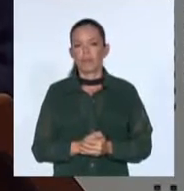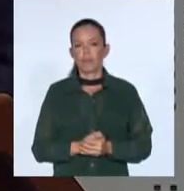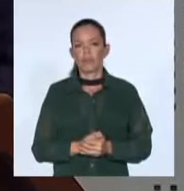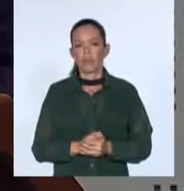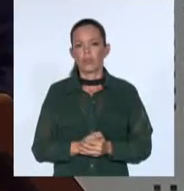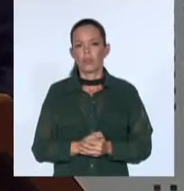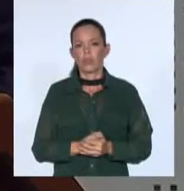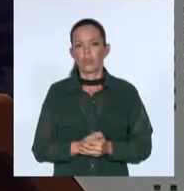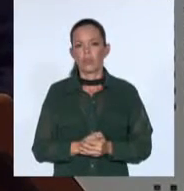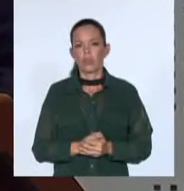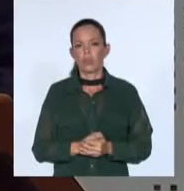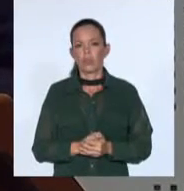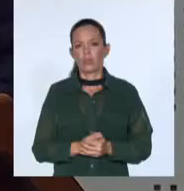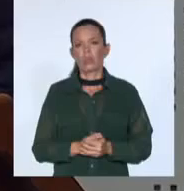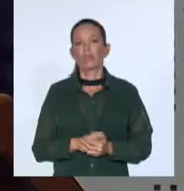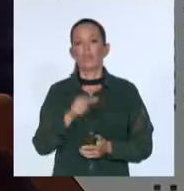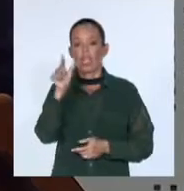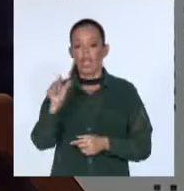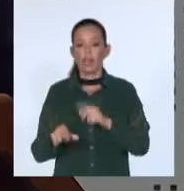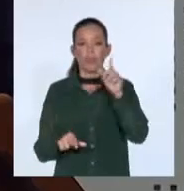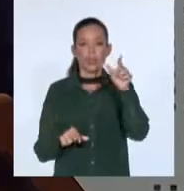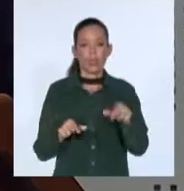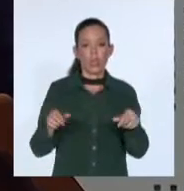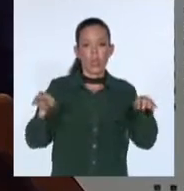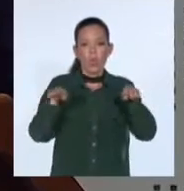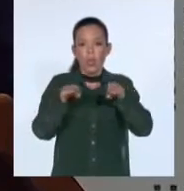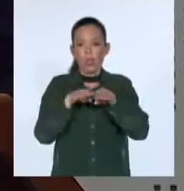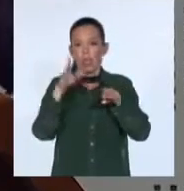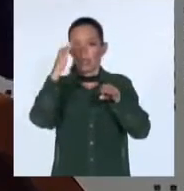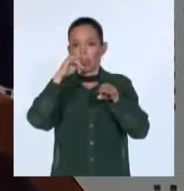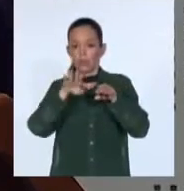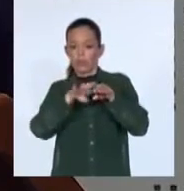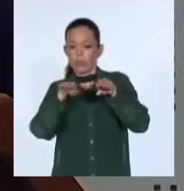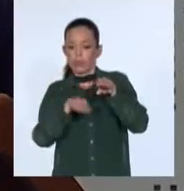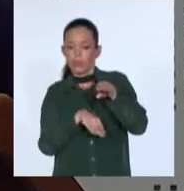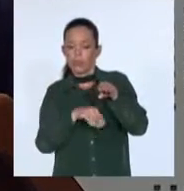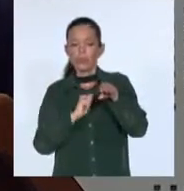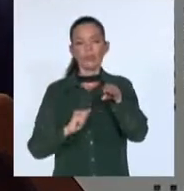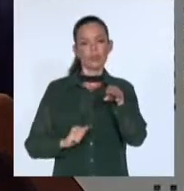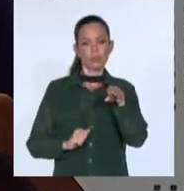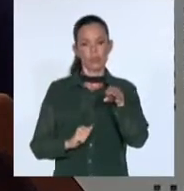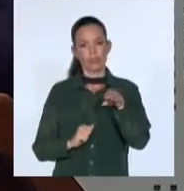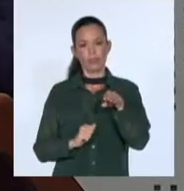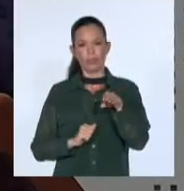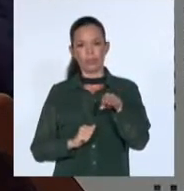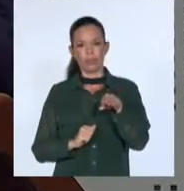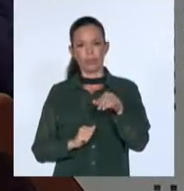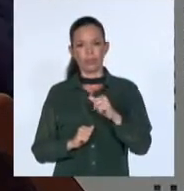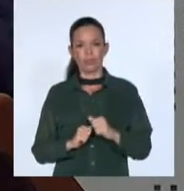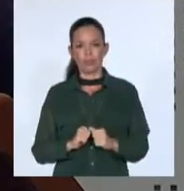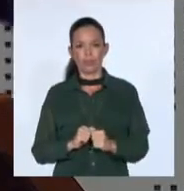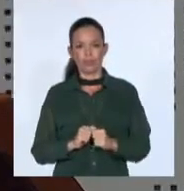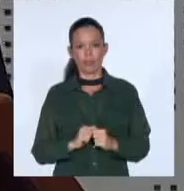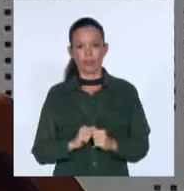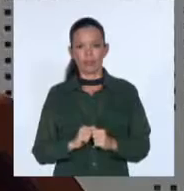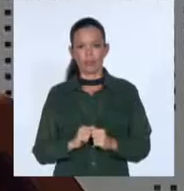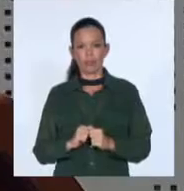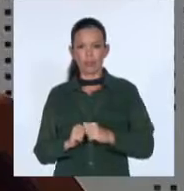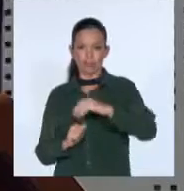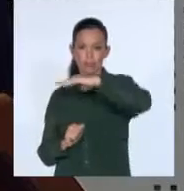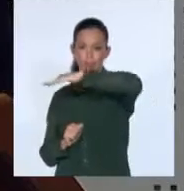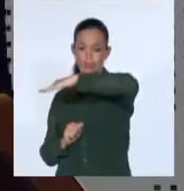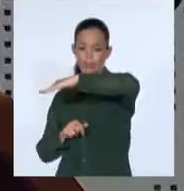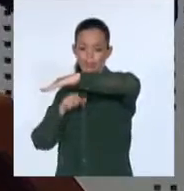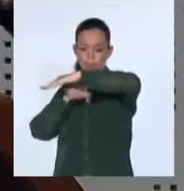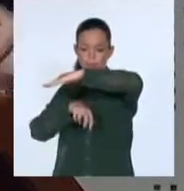Semejante desigualdad nos obliga a repensar el mundo. Y allí el sur, el